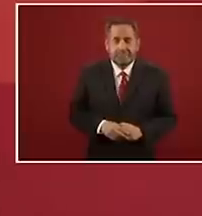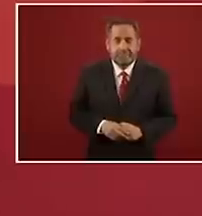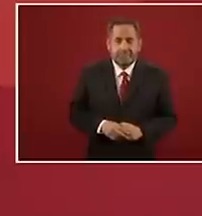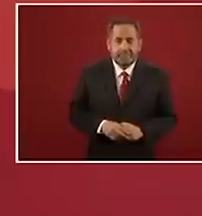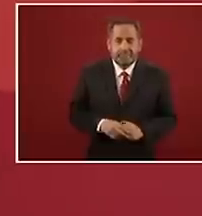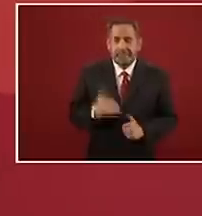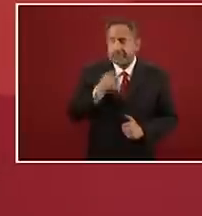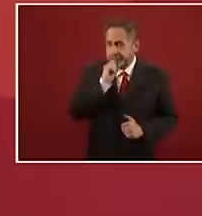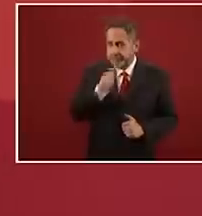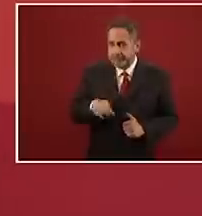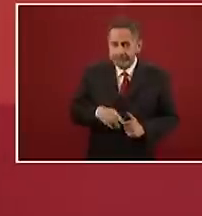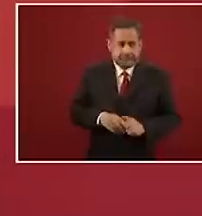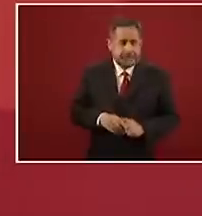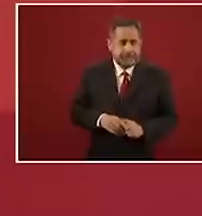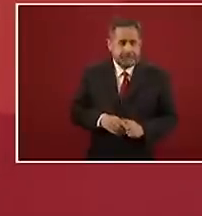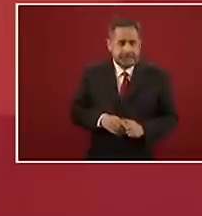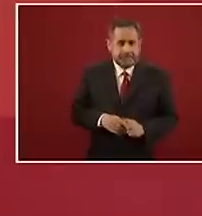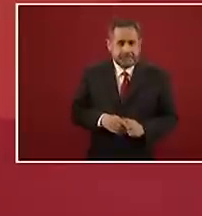y